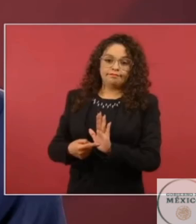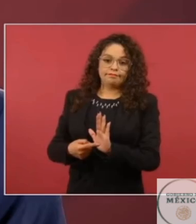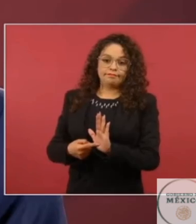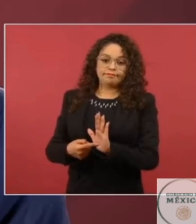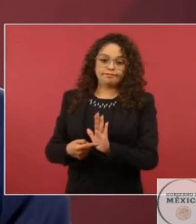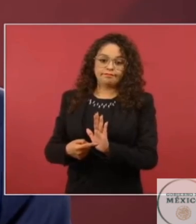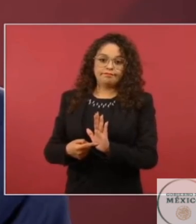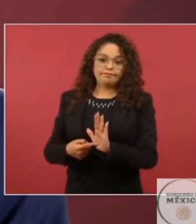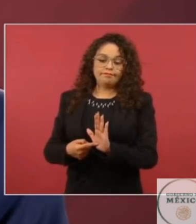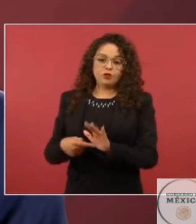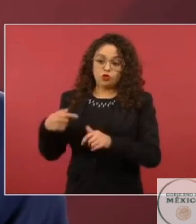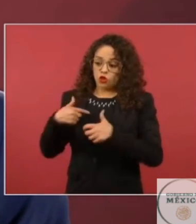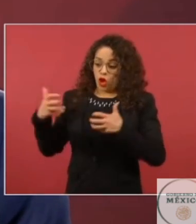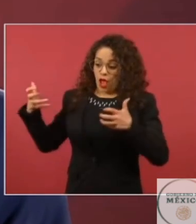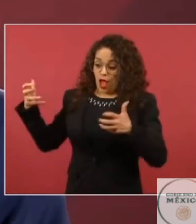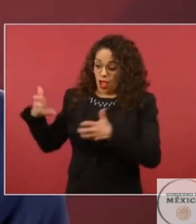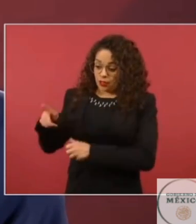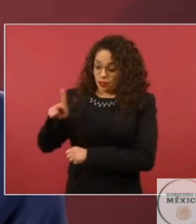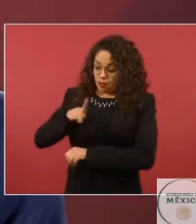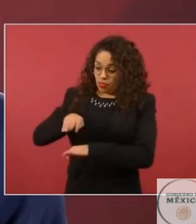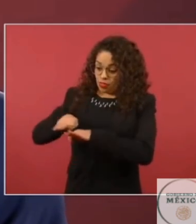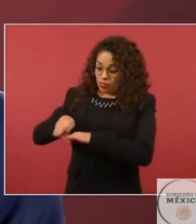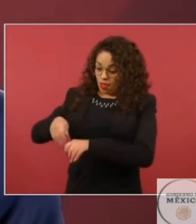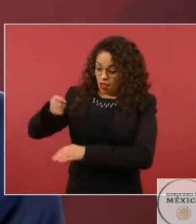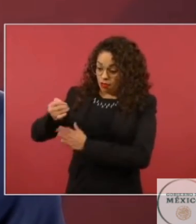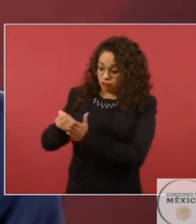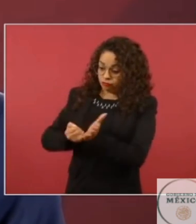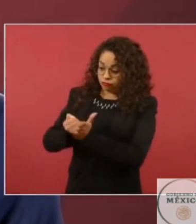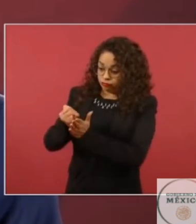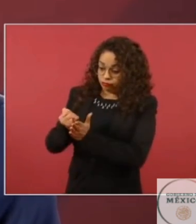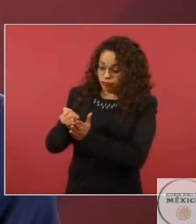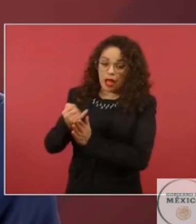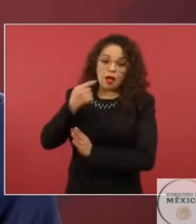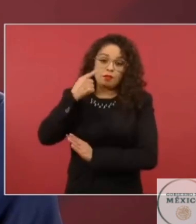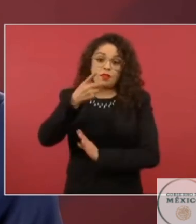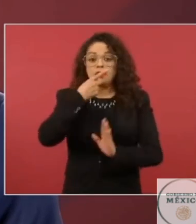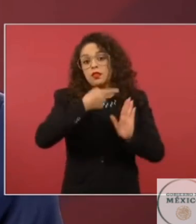tratar de justificar actos de corrupción,